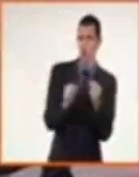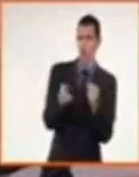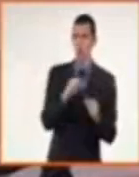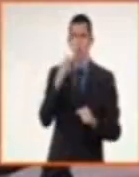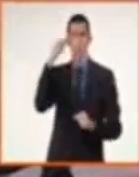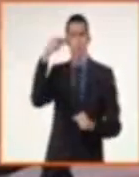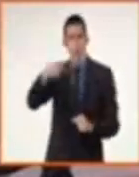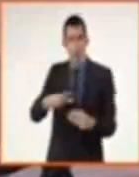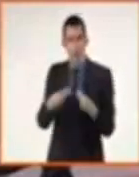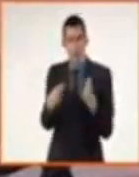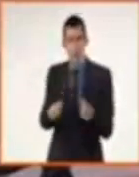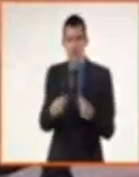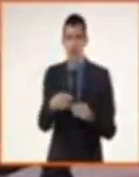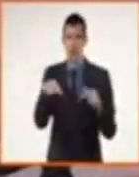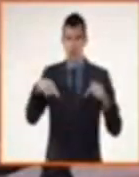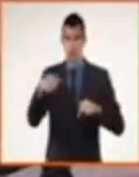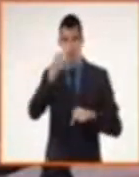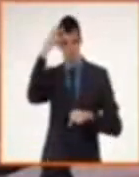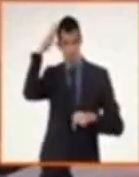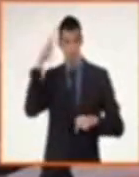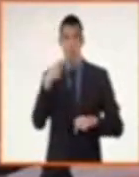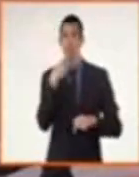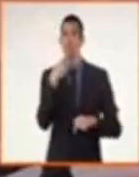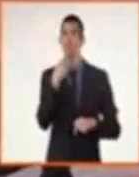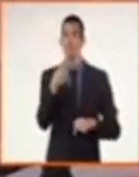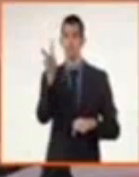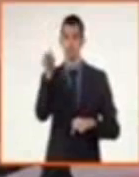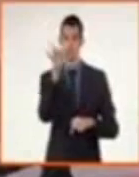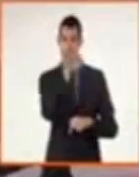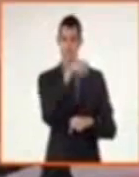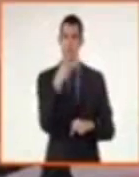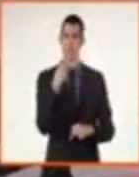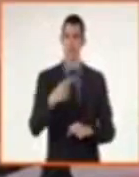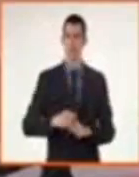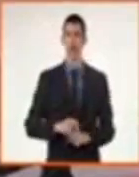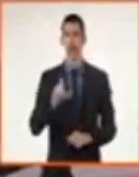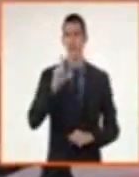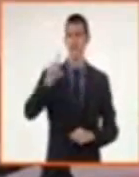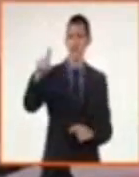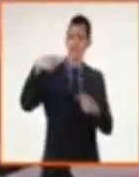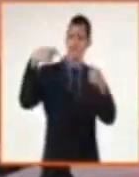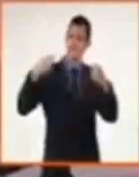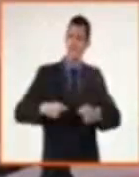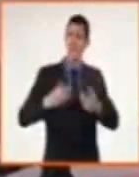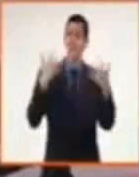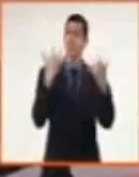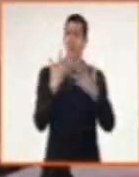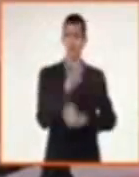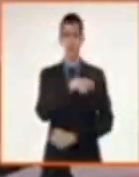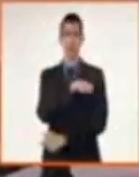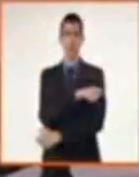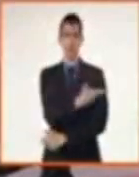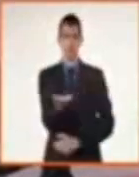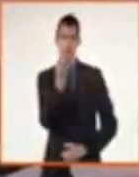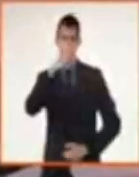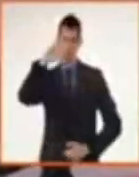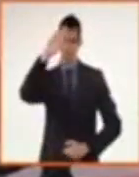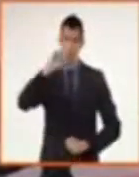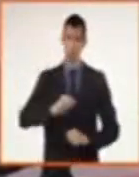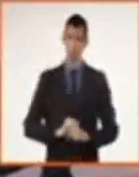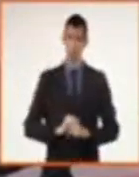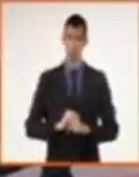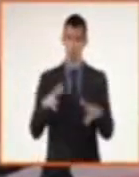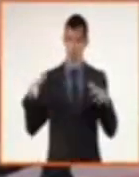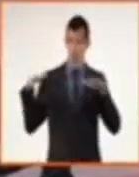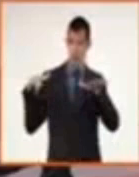tweets. Decía, el pueblo dijo la última palabra. A ese voto, que es extraordinario en las condiciones actuales de la nación y del mundo, solo hay